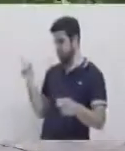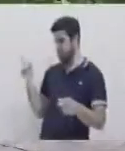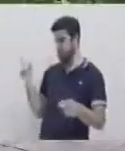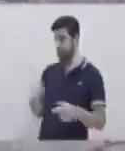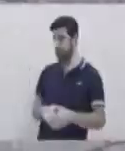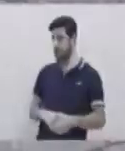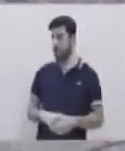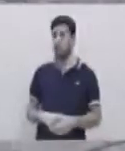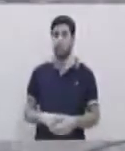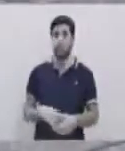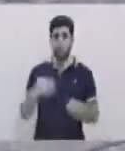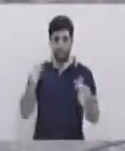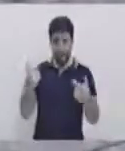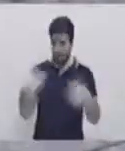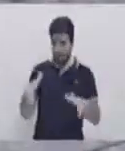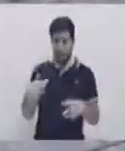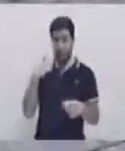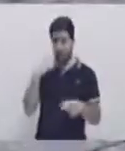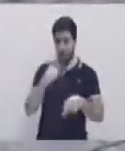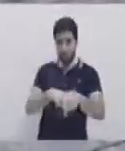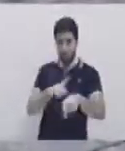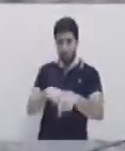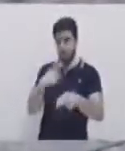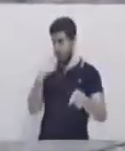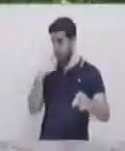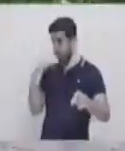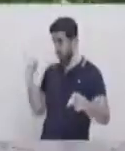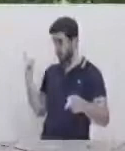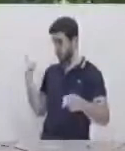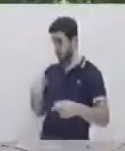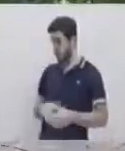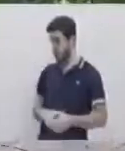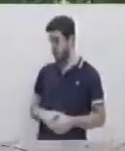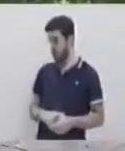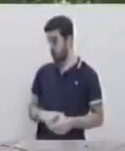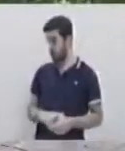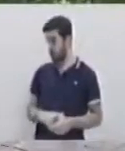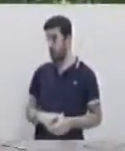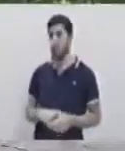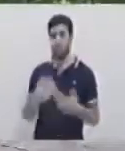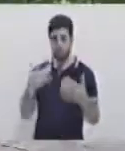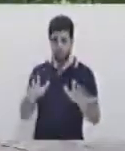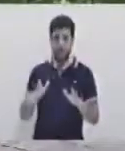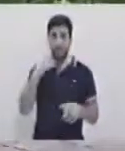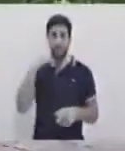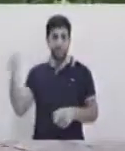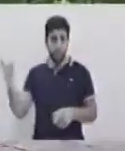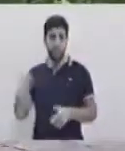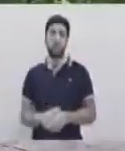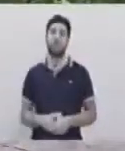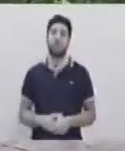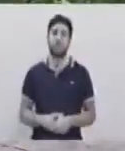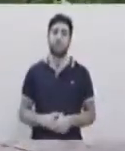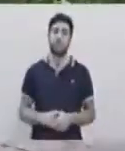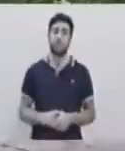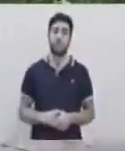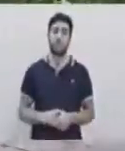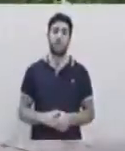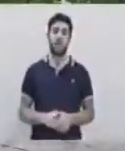Una, dos, marco con la meta y tres.